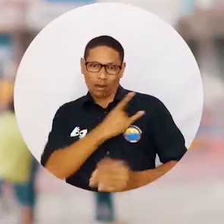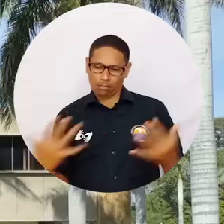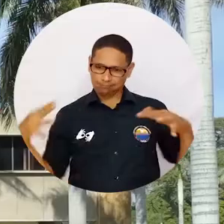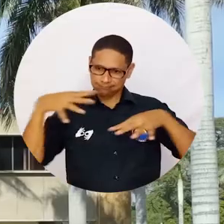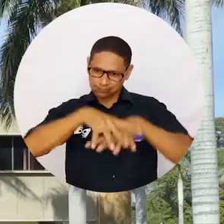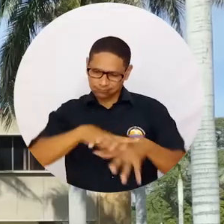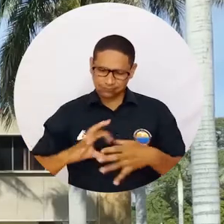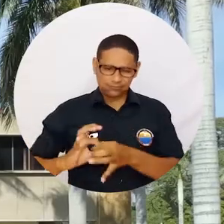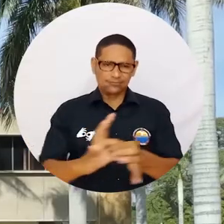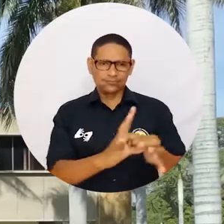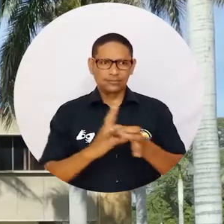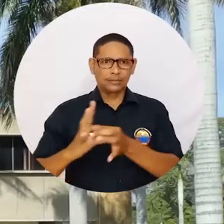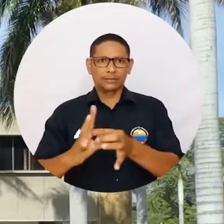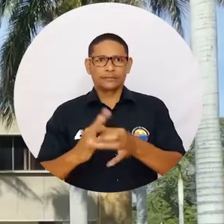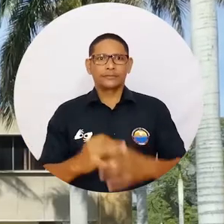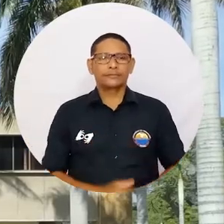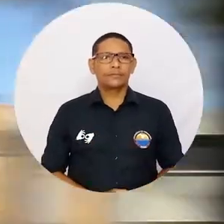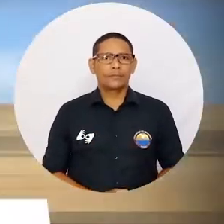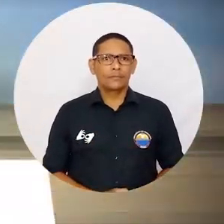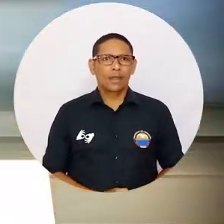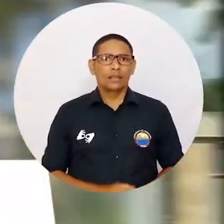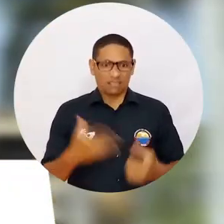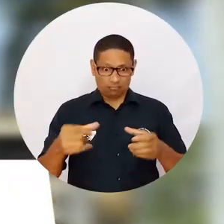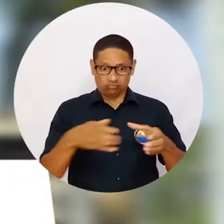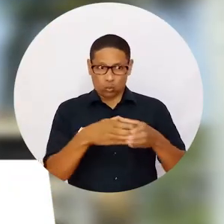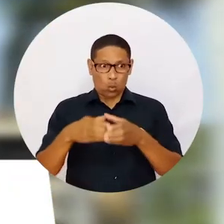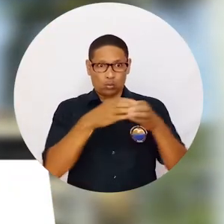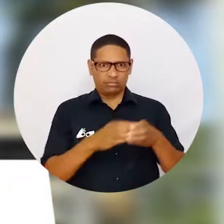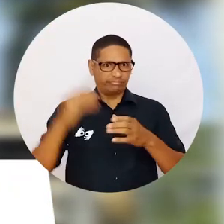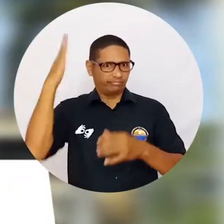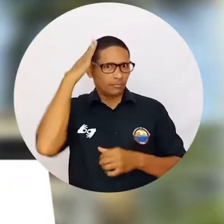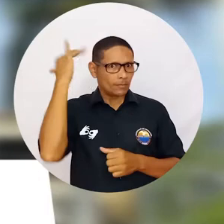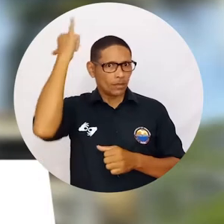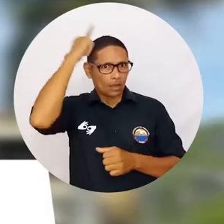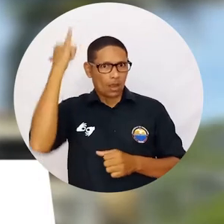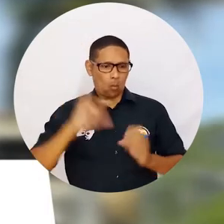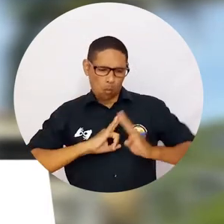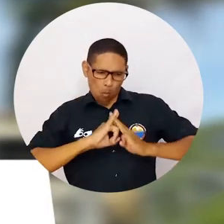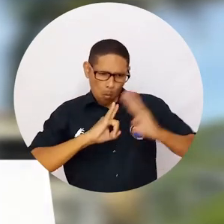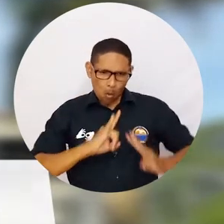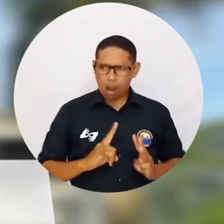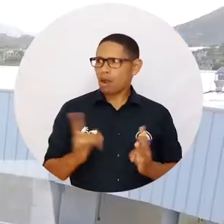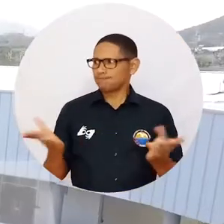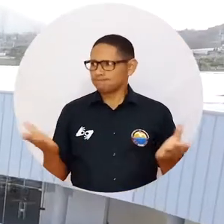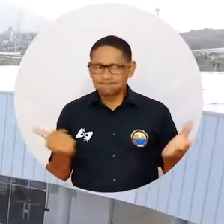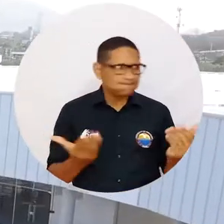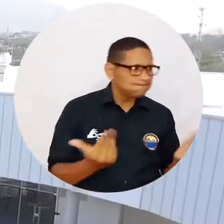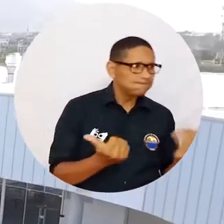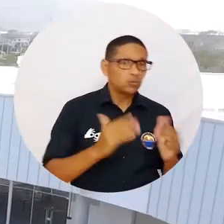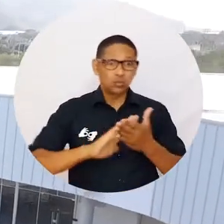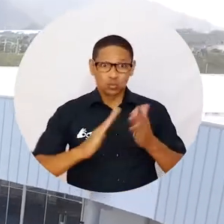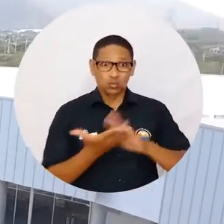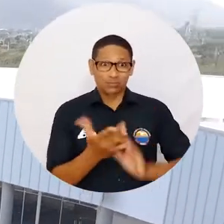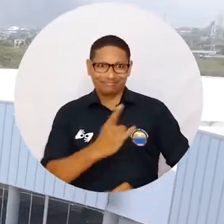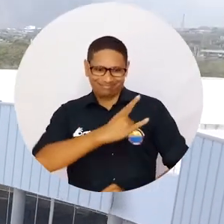universitaria. A través de las disposiciones del Consejo Académico, la Universidad del Magdalena abrió para la comunidad